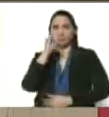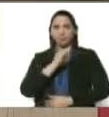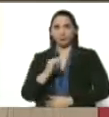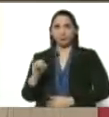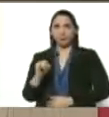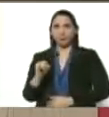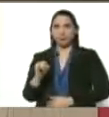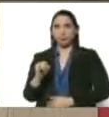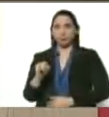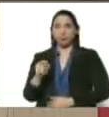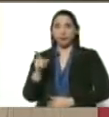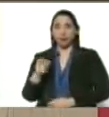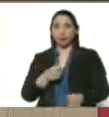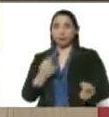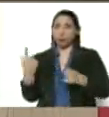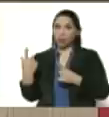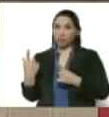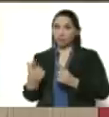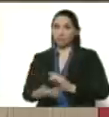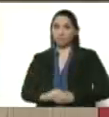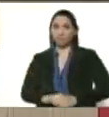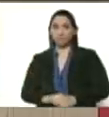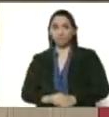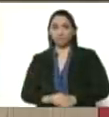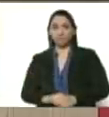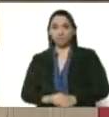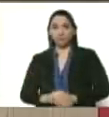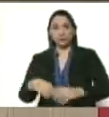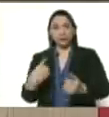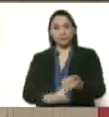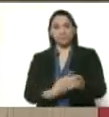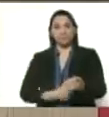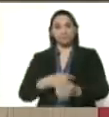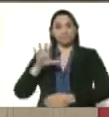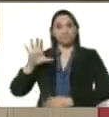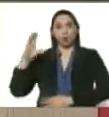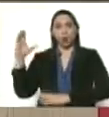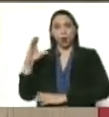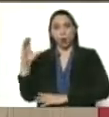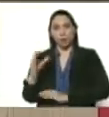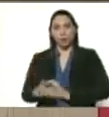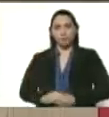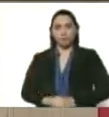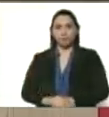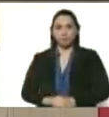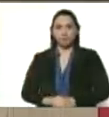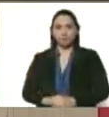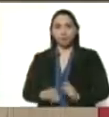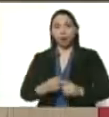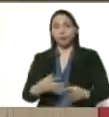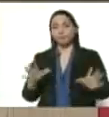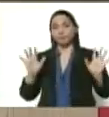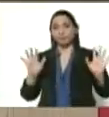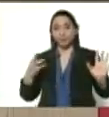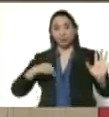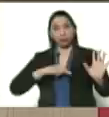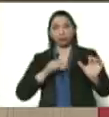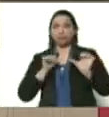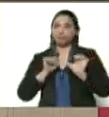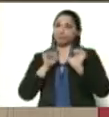son casos importados de la hermana República de Colombia. Así que